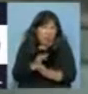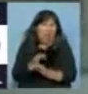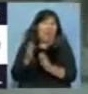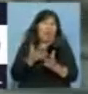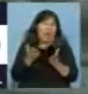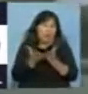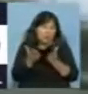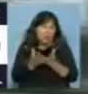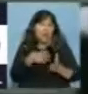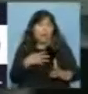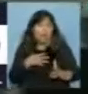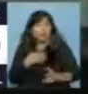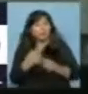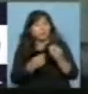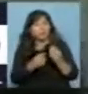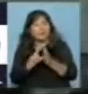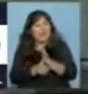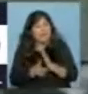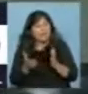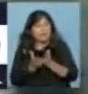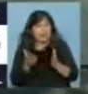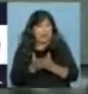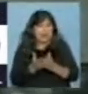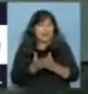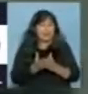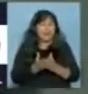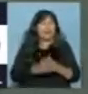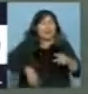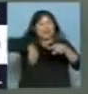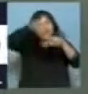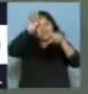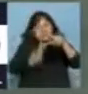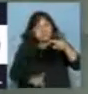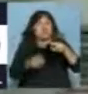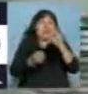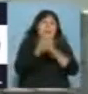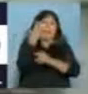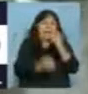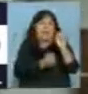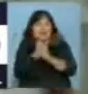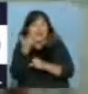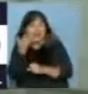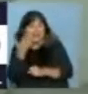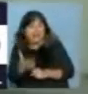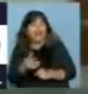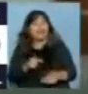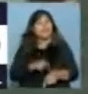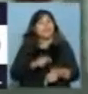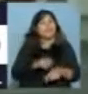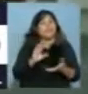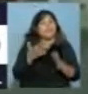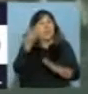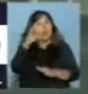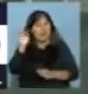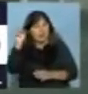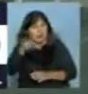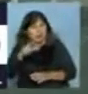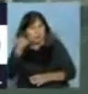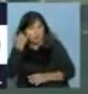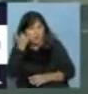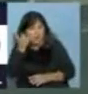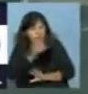Vamos bien, estamos cerca del 40%, pero esta infraestructura nos va a permitir cumplir con esa